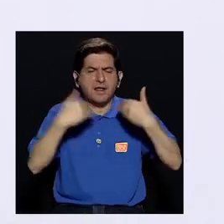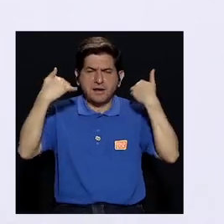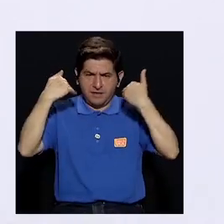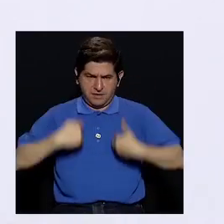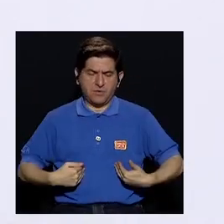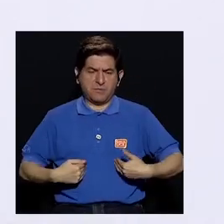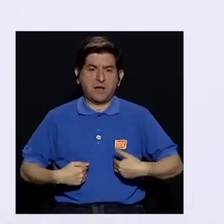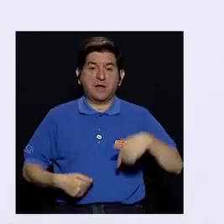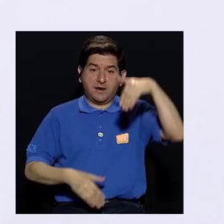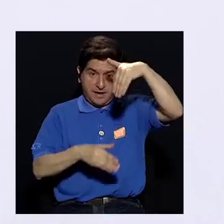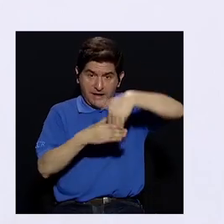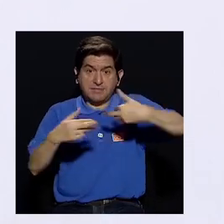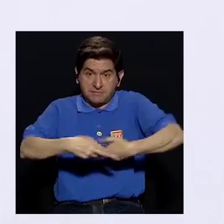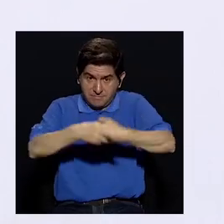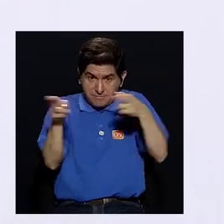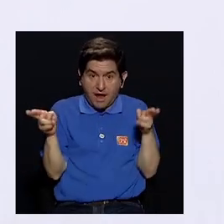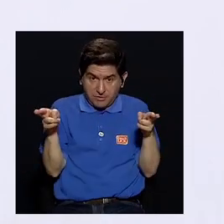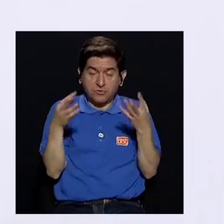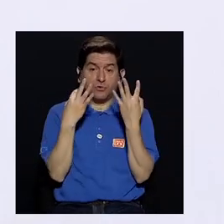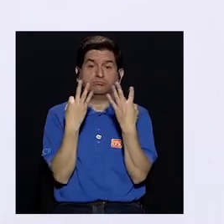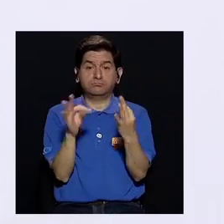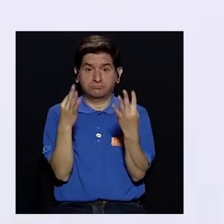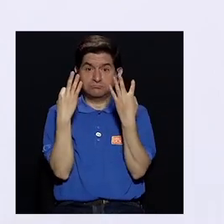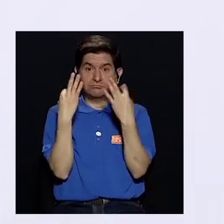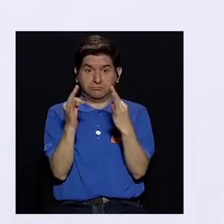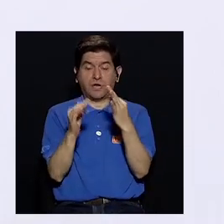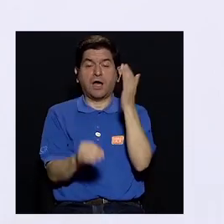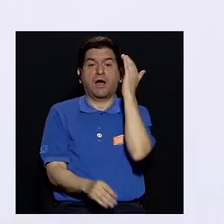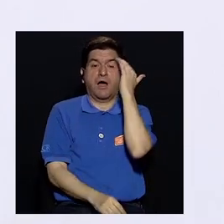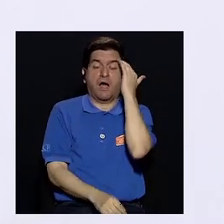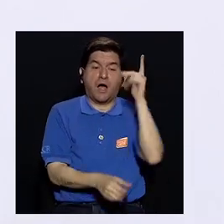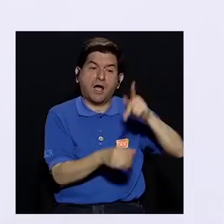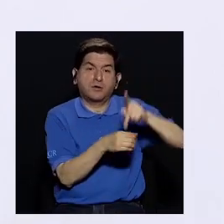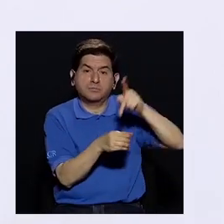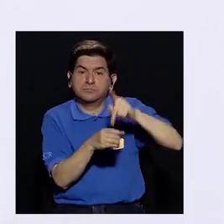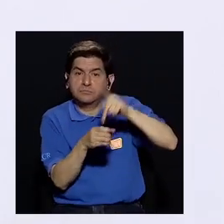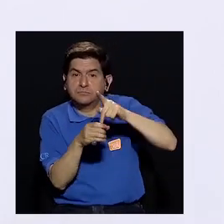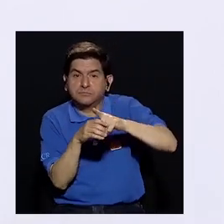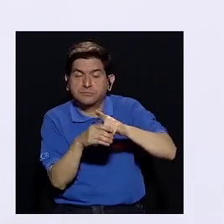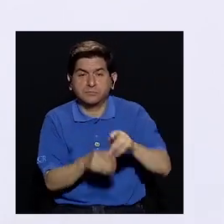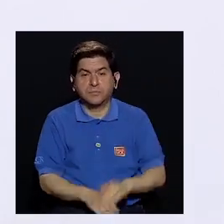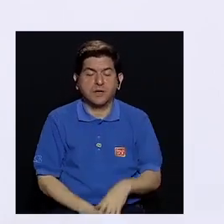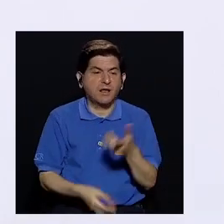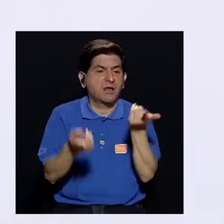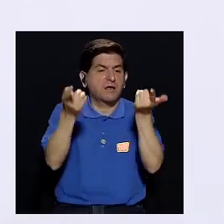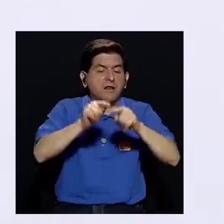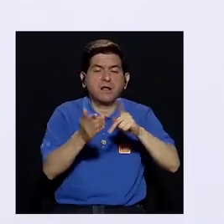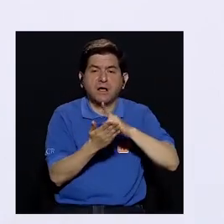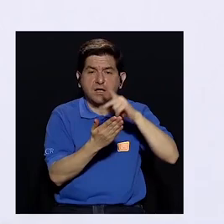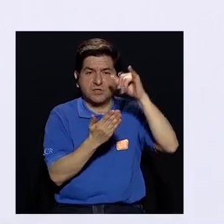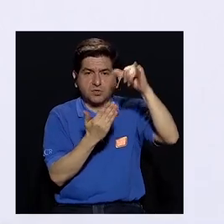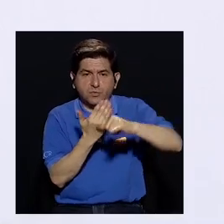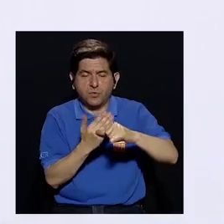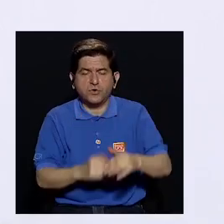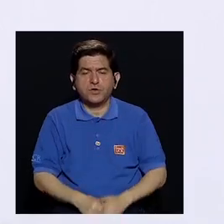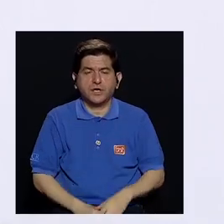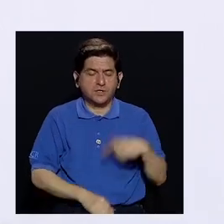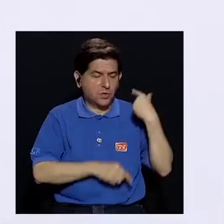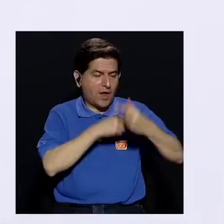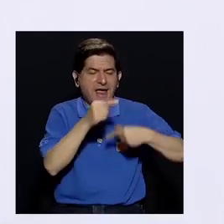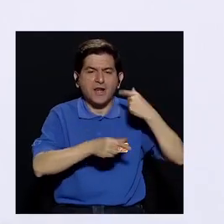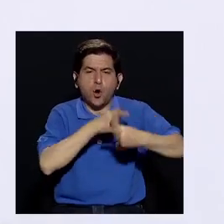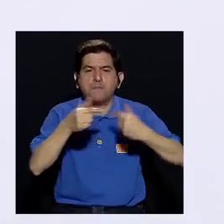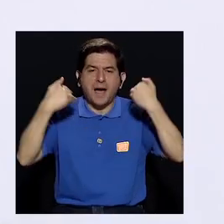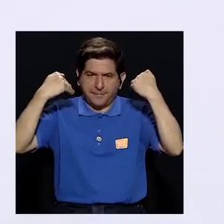el área de estimular la genética humana dentro de la región para estar conociendo y